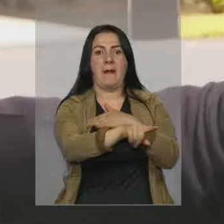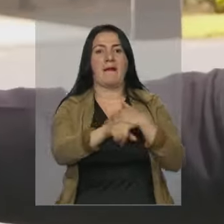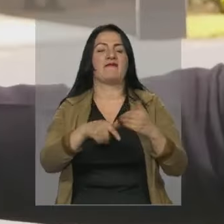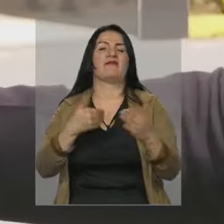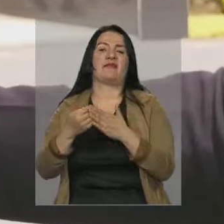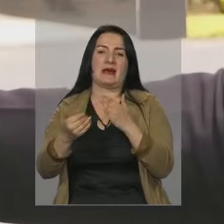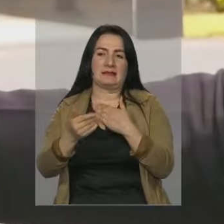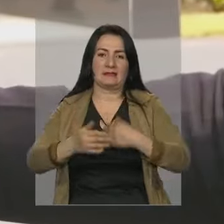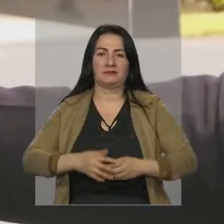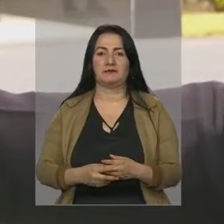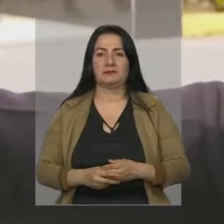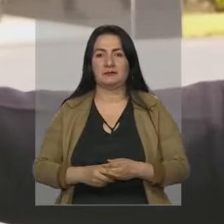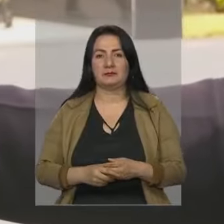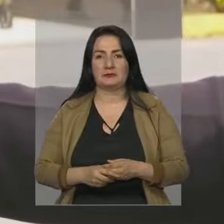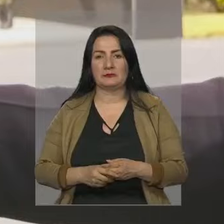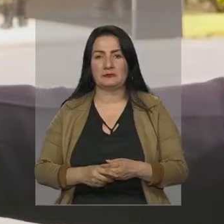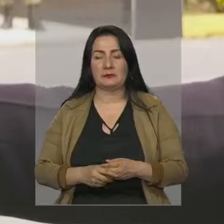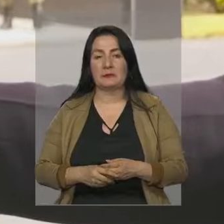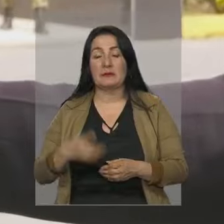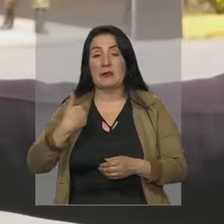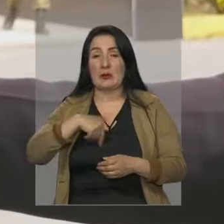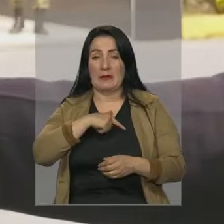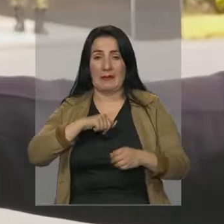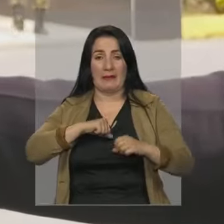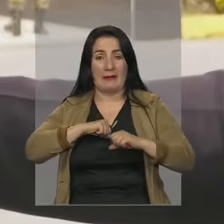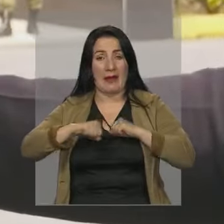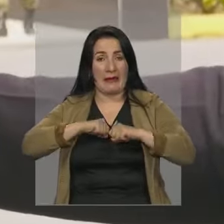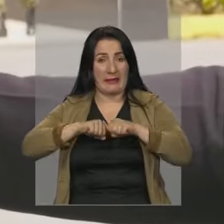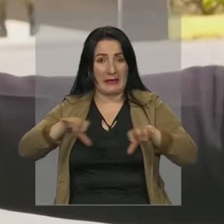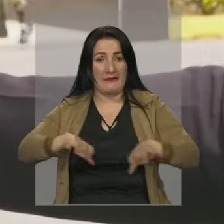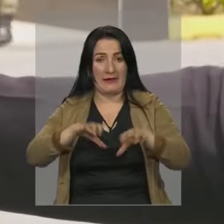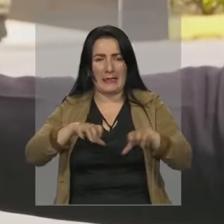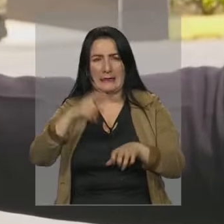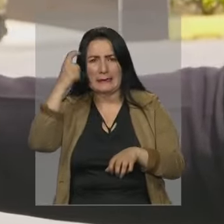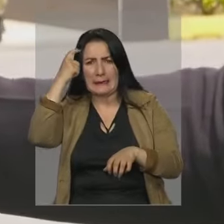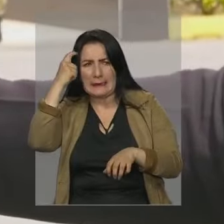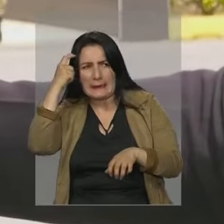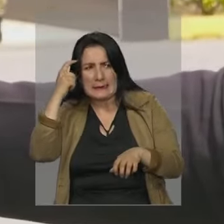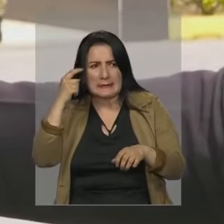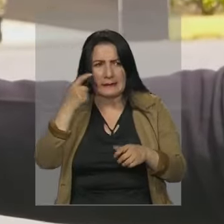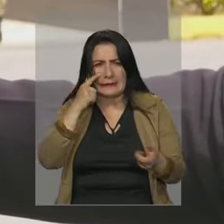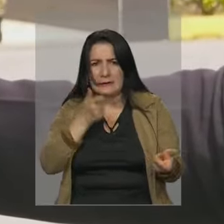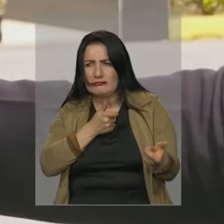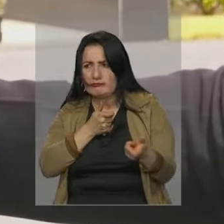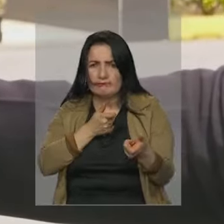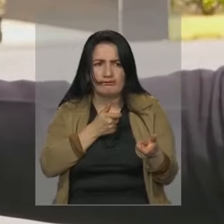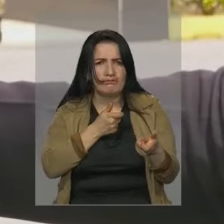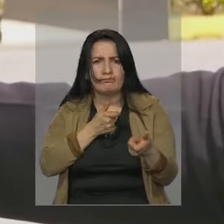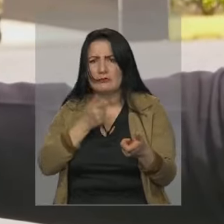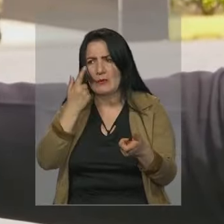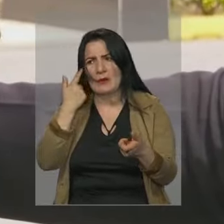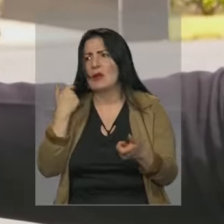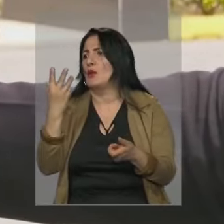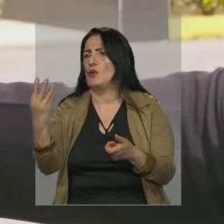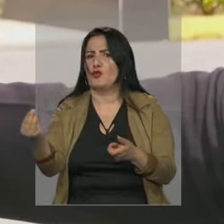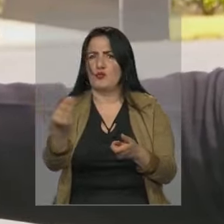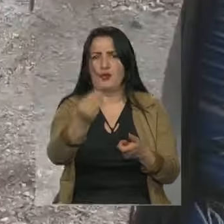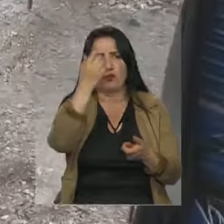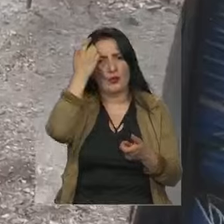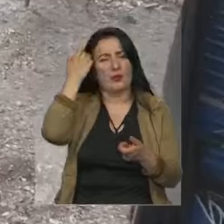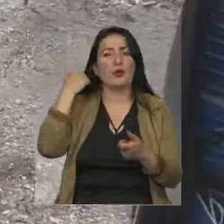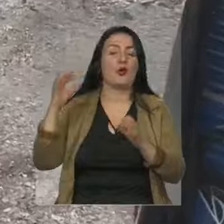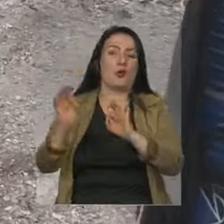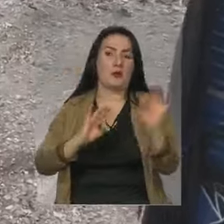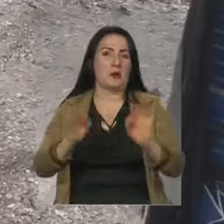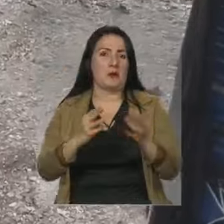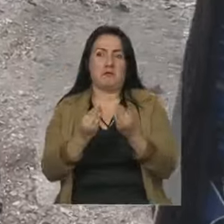fortaleza. En cuanto a nuestras actividades de inteligencia, no nos confirman presencia de grupos armados